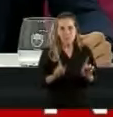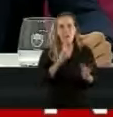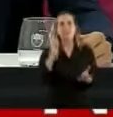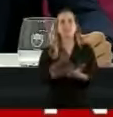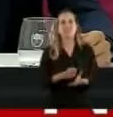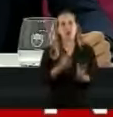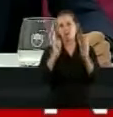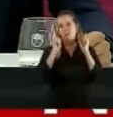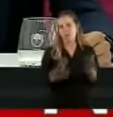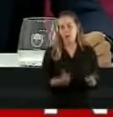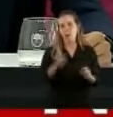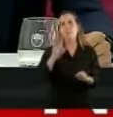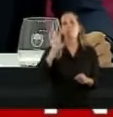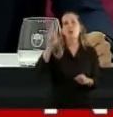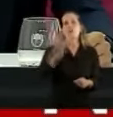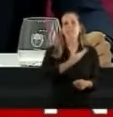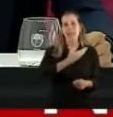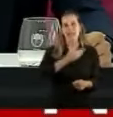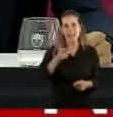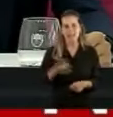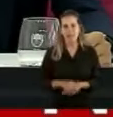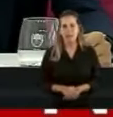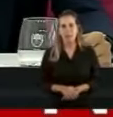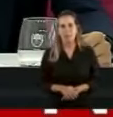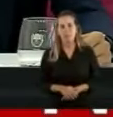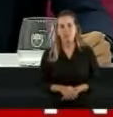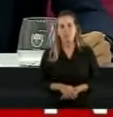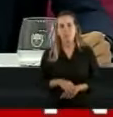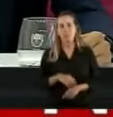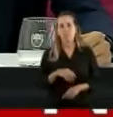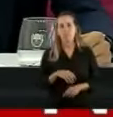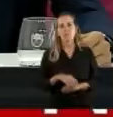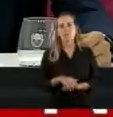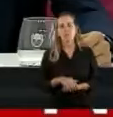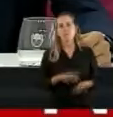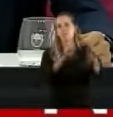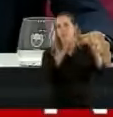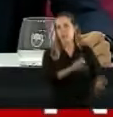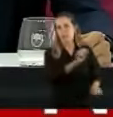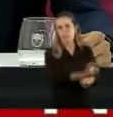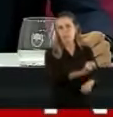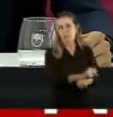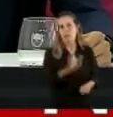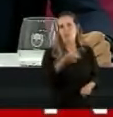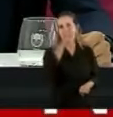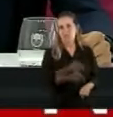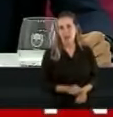seguir sosteniendo en la provincia de Santa Fe y en el Servicio Penitenciario